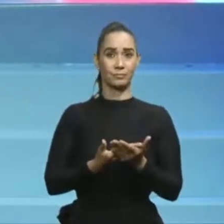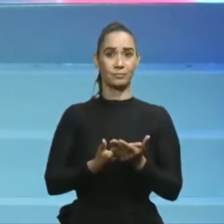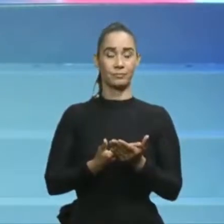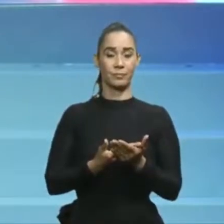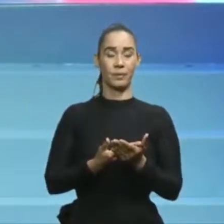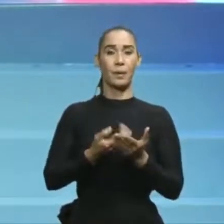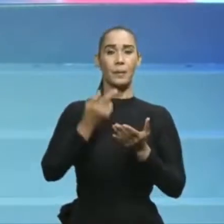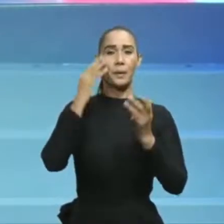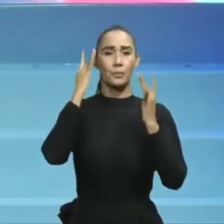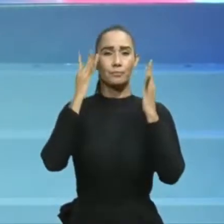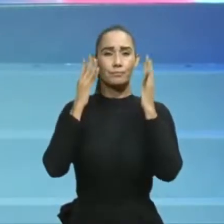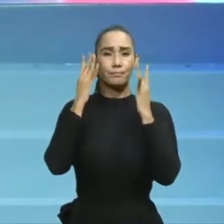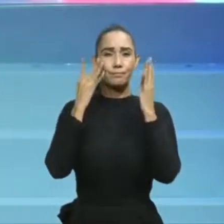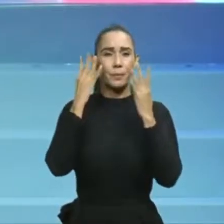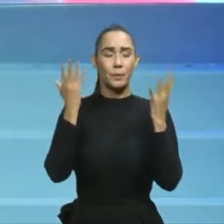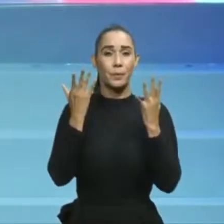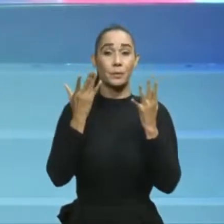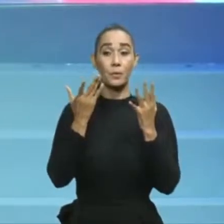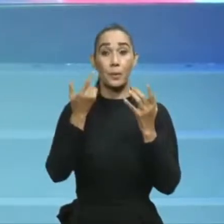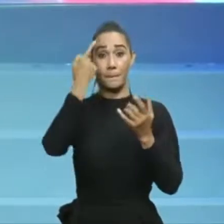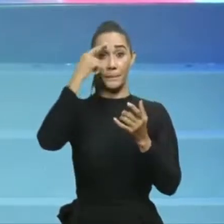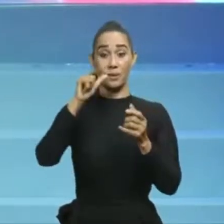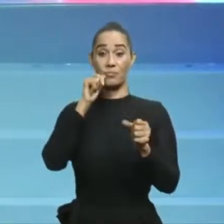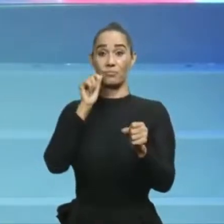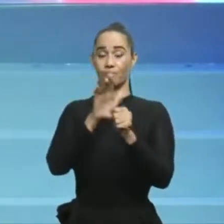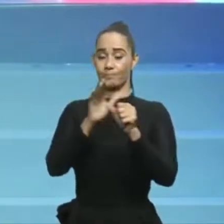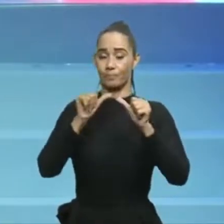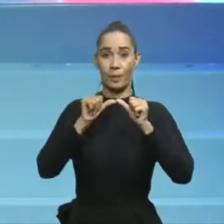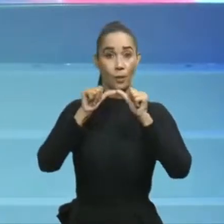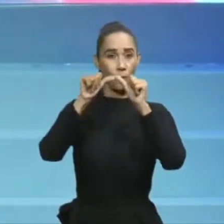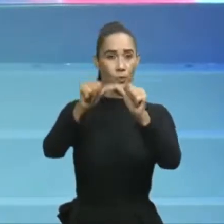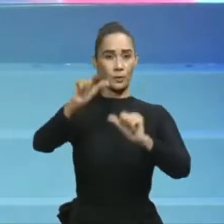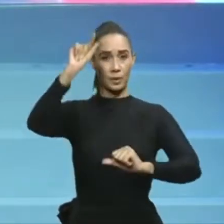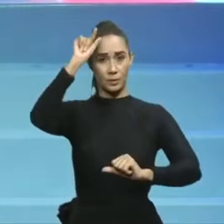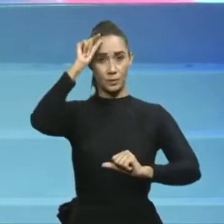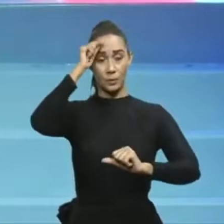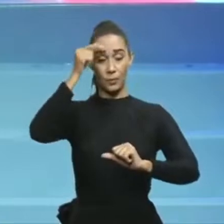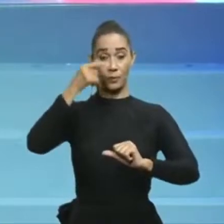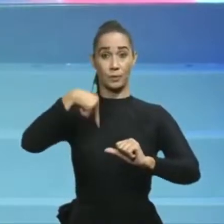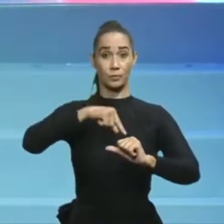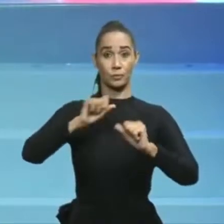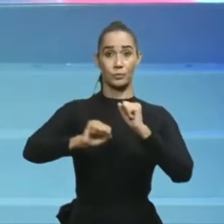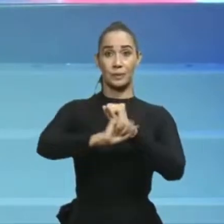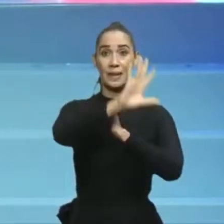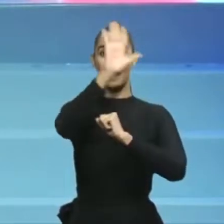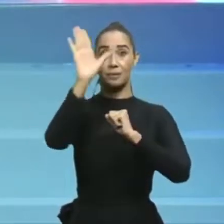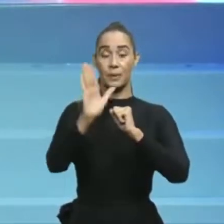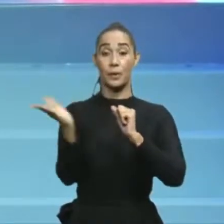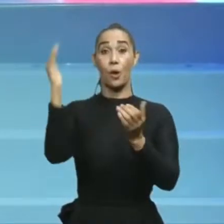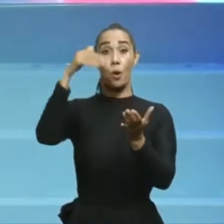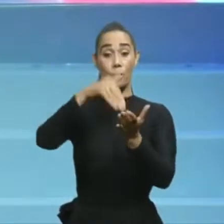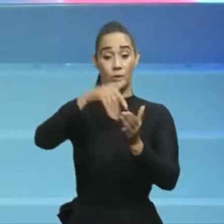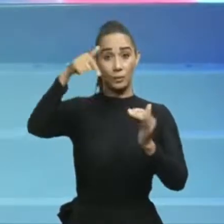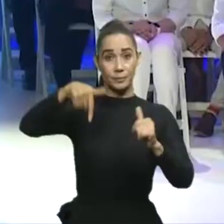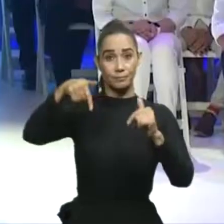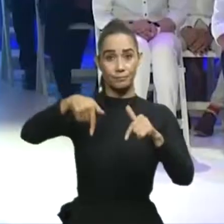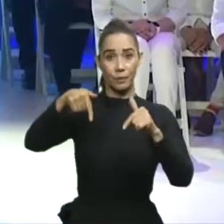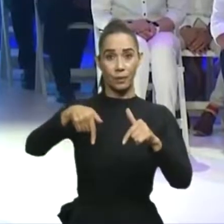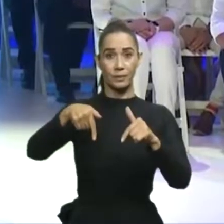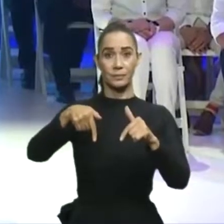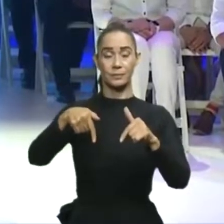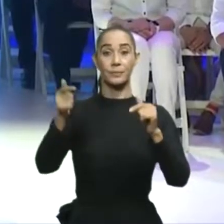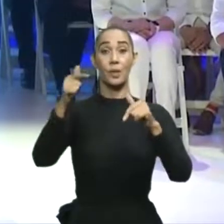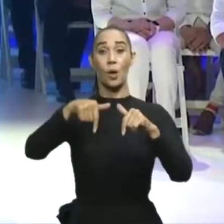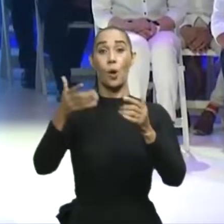alta incertidumbre y con la promesa y denunciable de ser un gobierno transparente aquí estoy de nuevo aquí estoy de nuevo